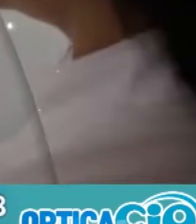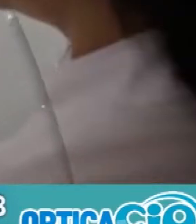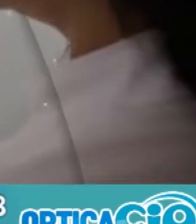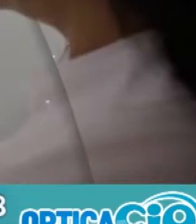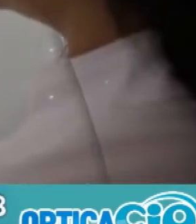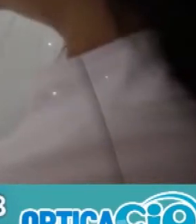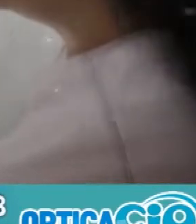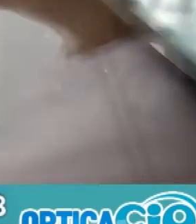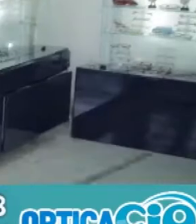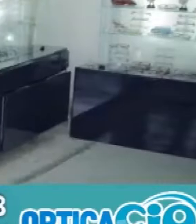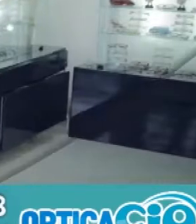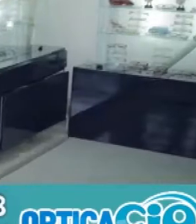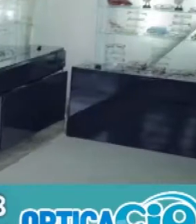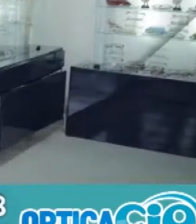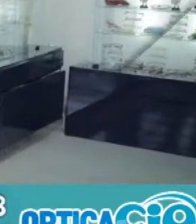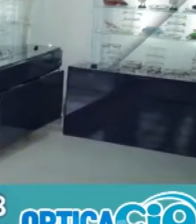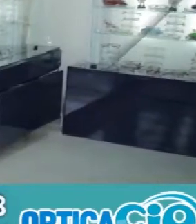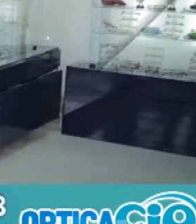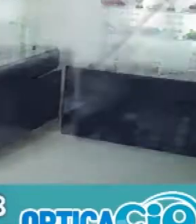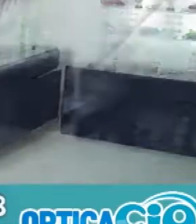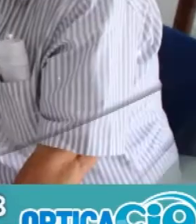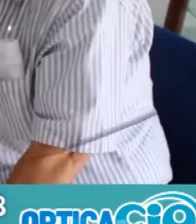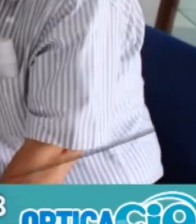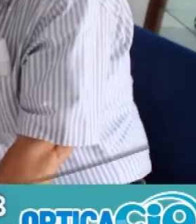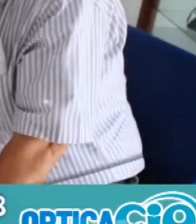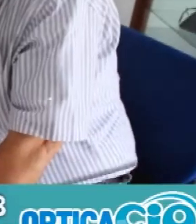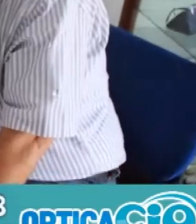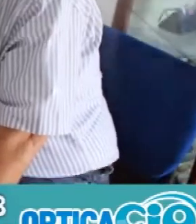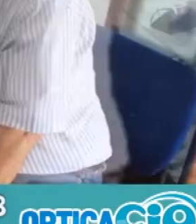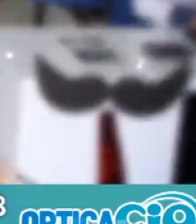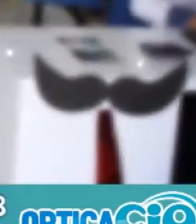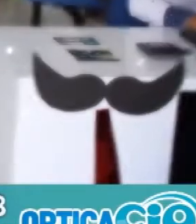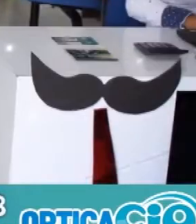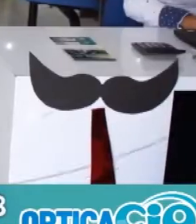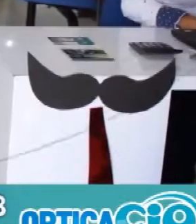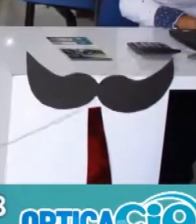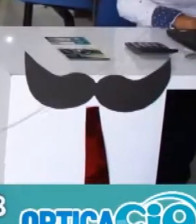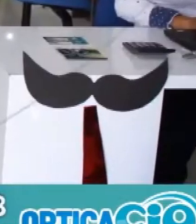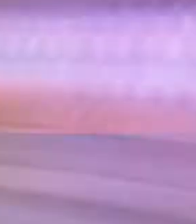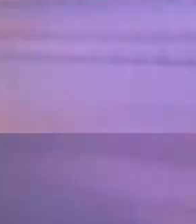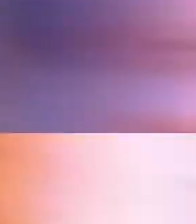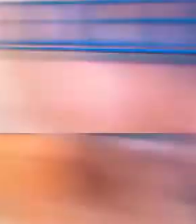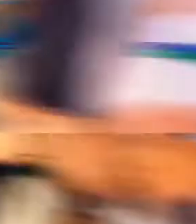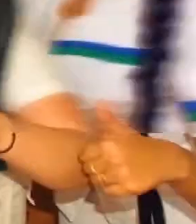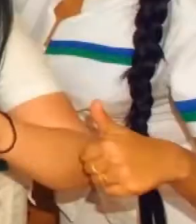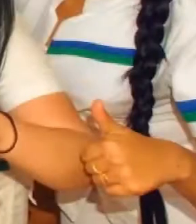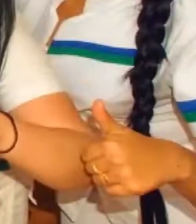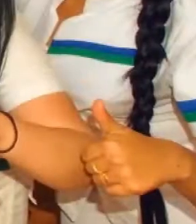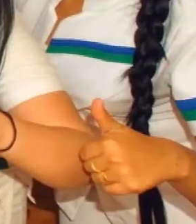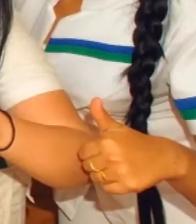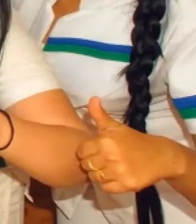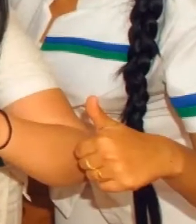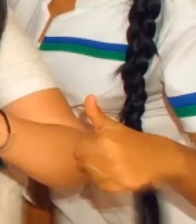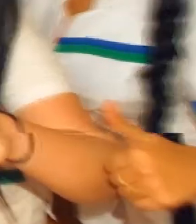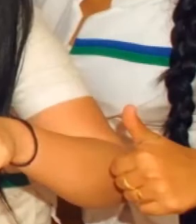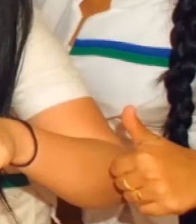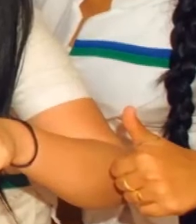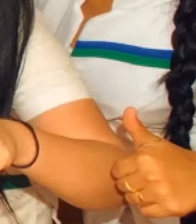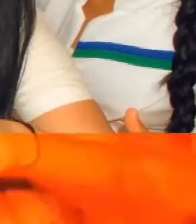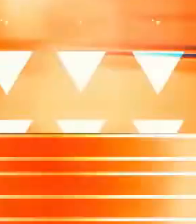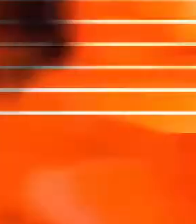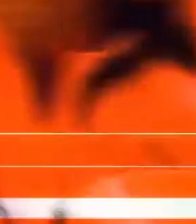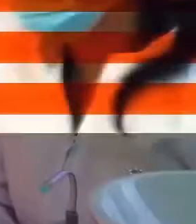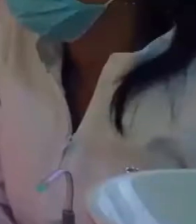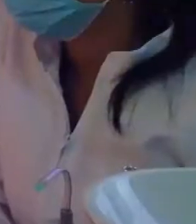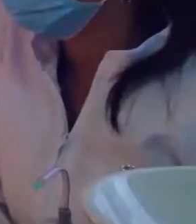más moderno laboratorio de la región. Monturas oftálmicas e industriales. Óptica CIO Limitada. Estudia en CDUS y